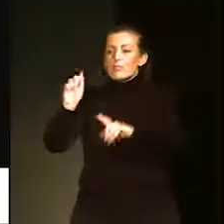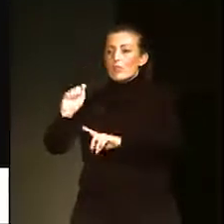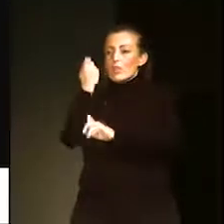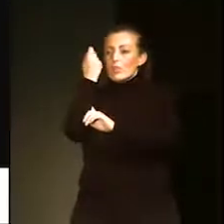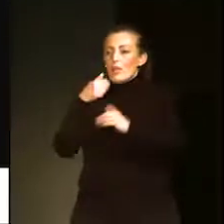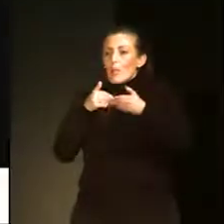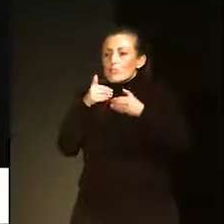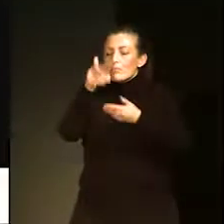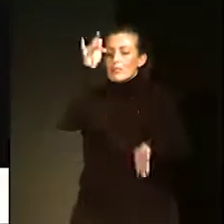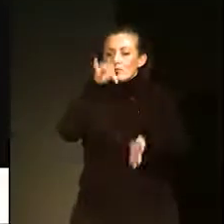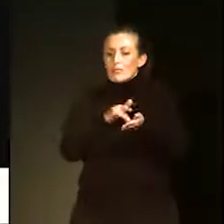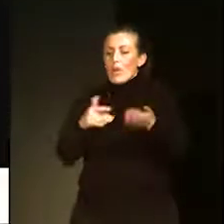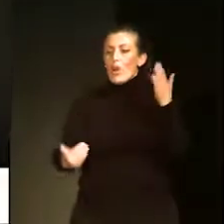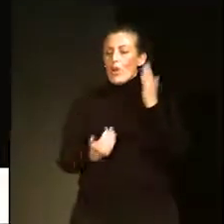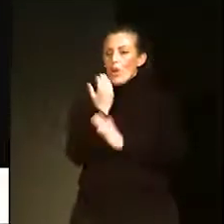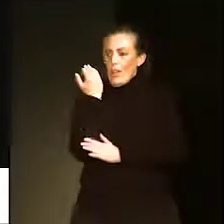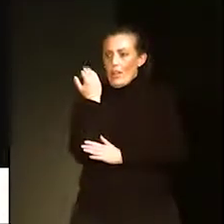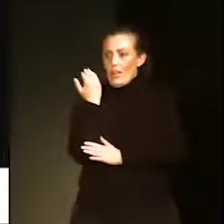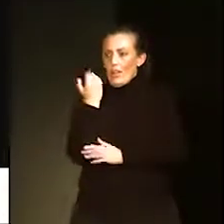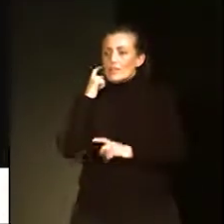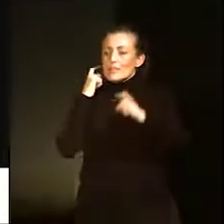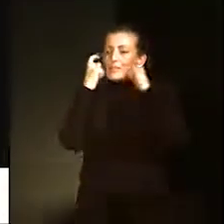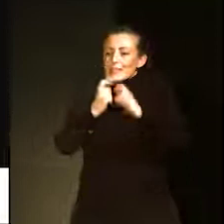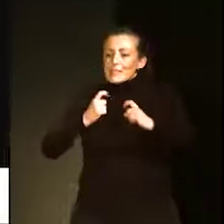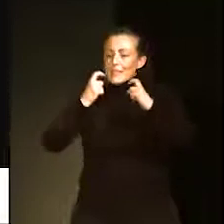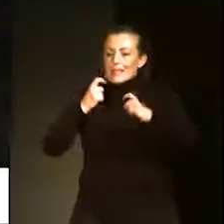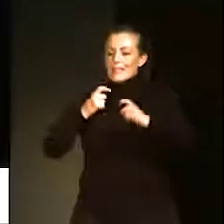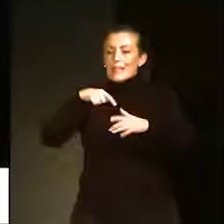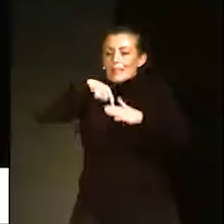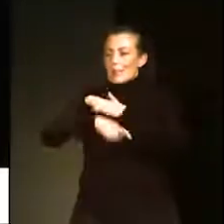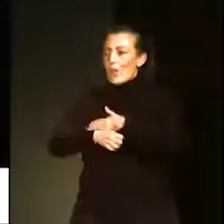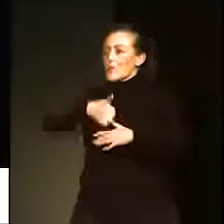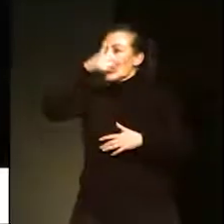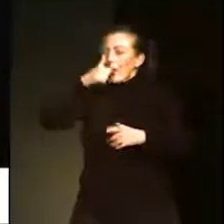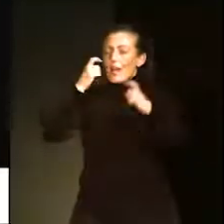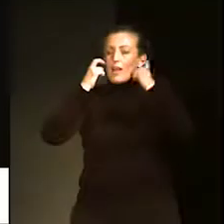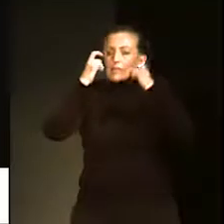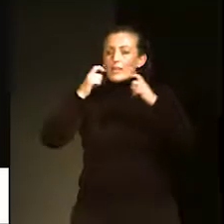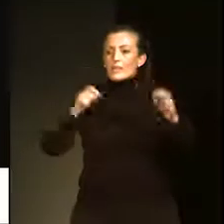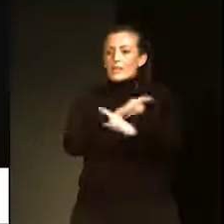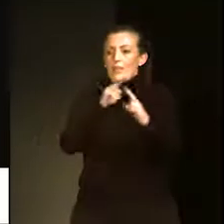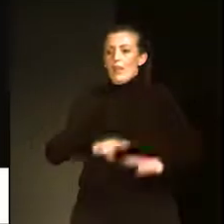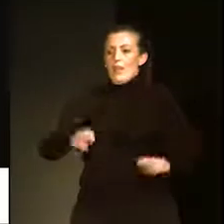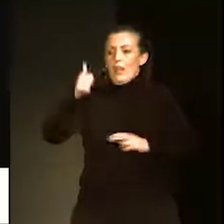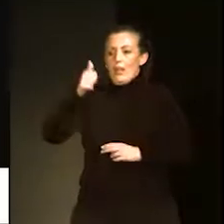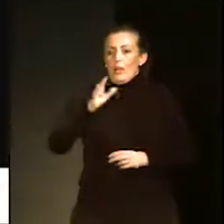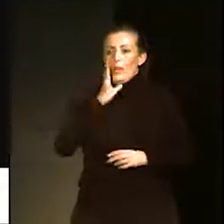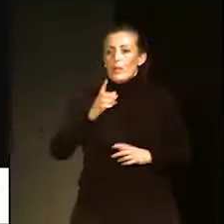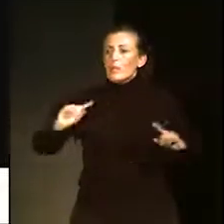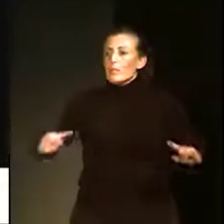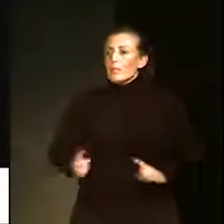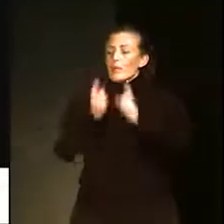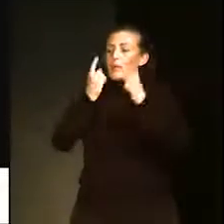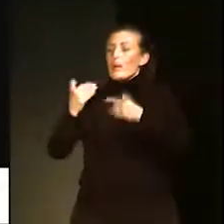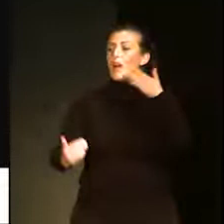los próximos años en las jornadas, en los que pretendemos ahondar más en su internacionalización. Por primera vez,